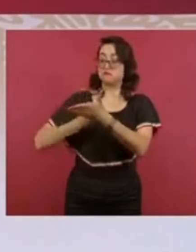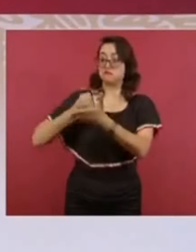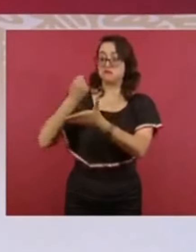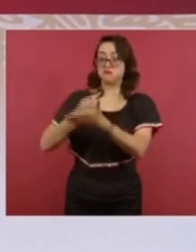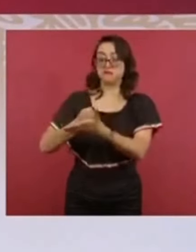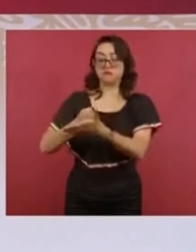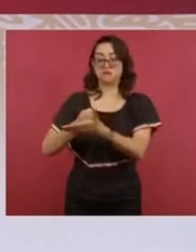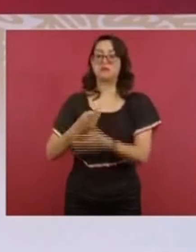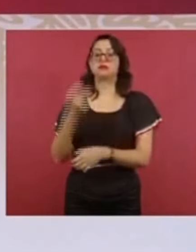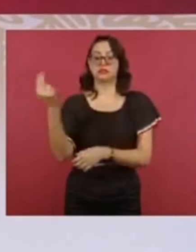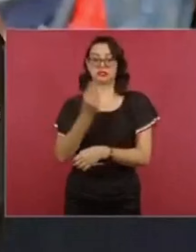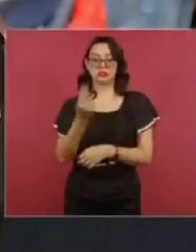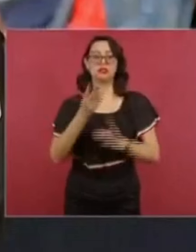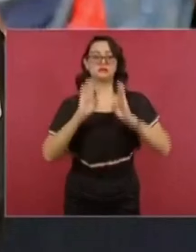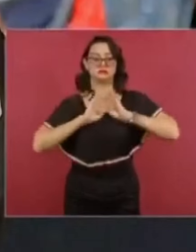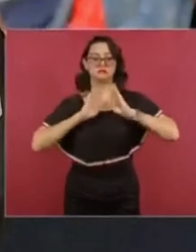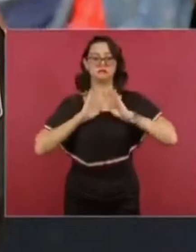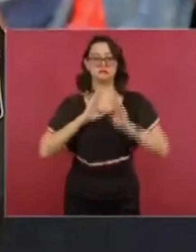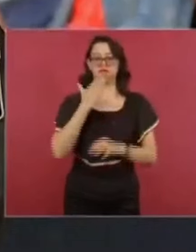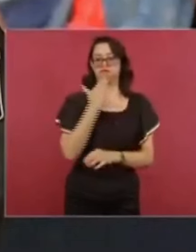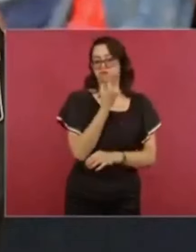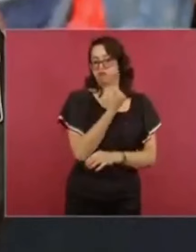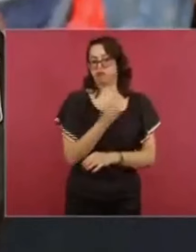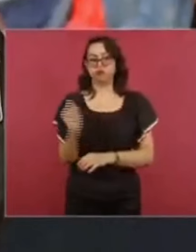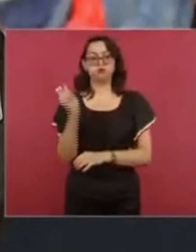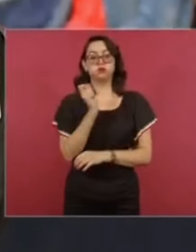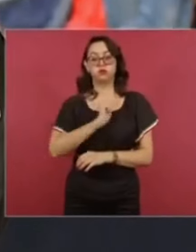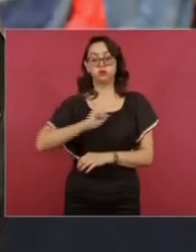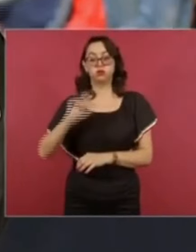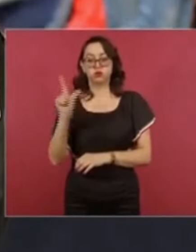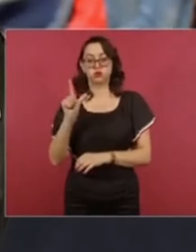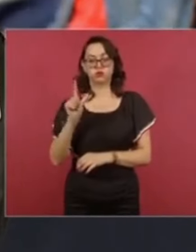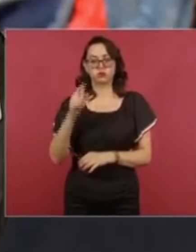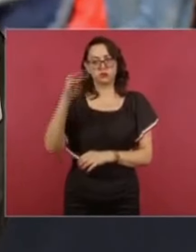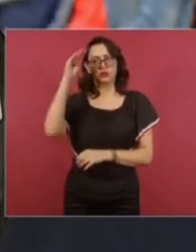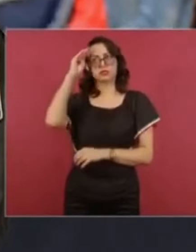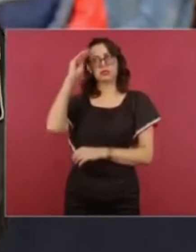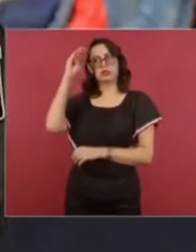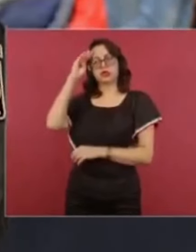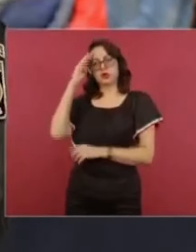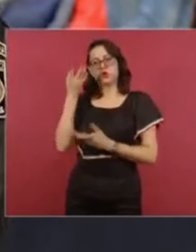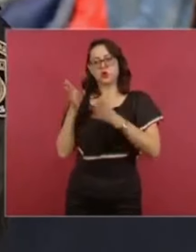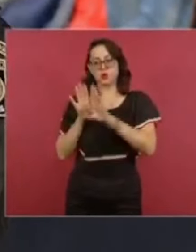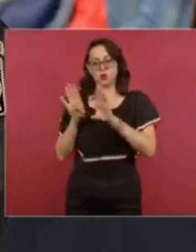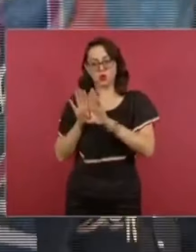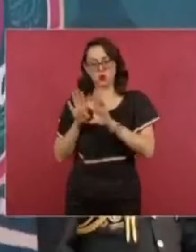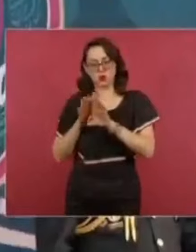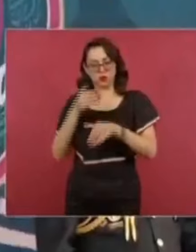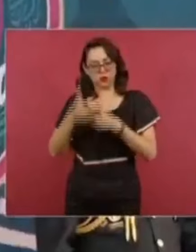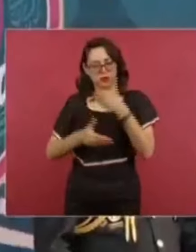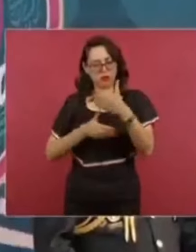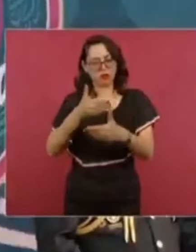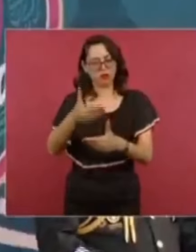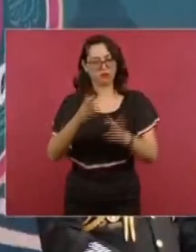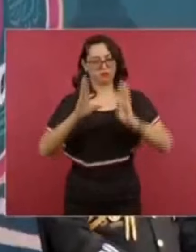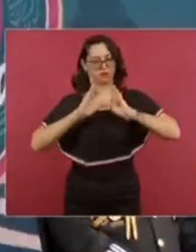profesionales, para lo cual fue necesario crear una institución educativa militar en la que se